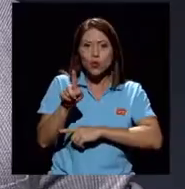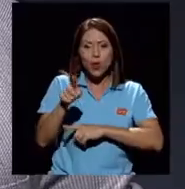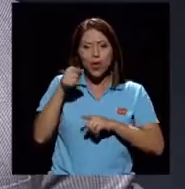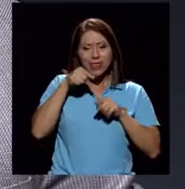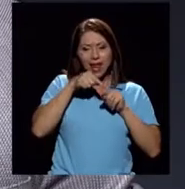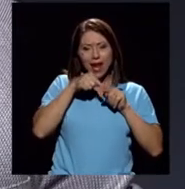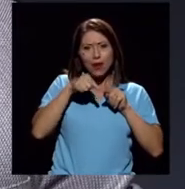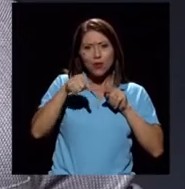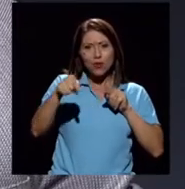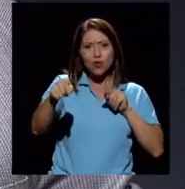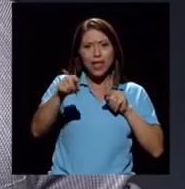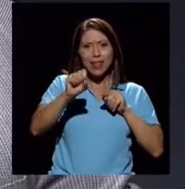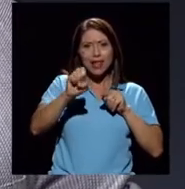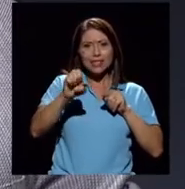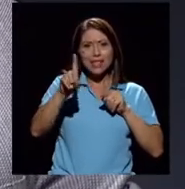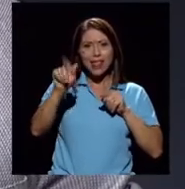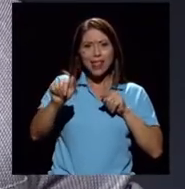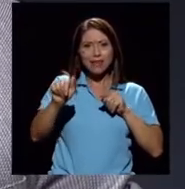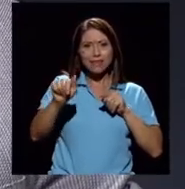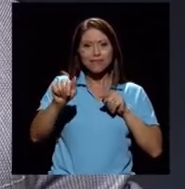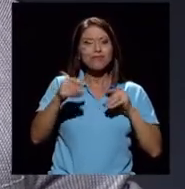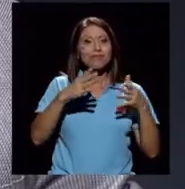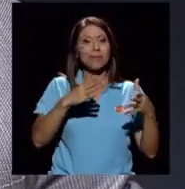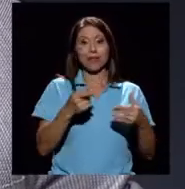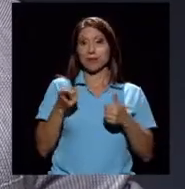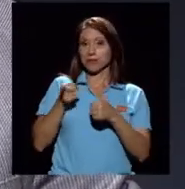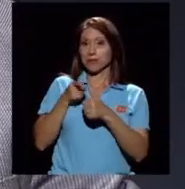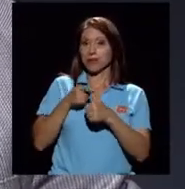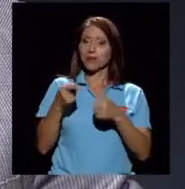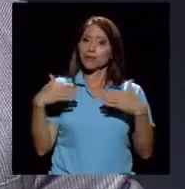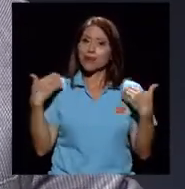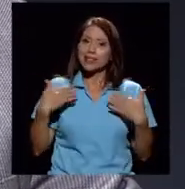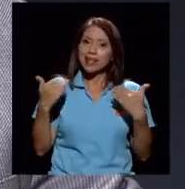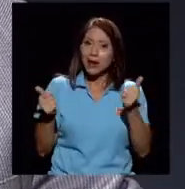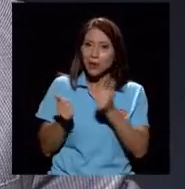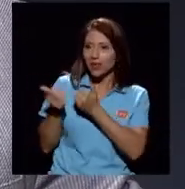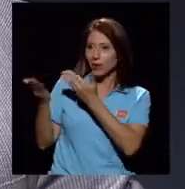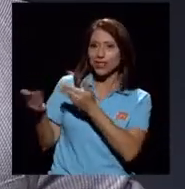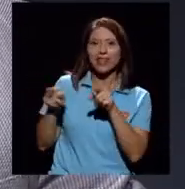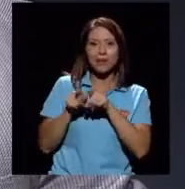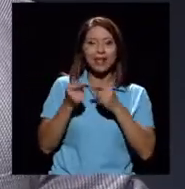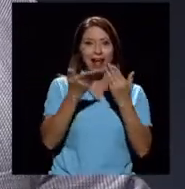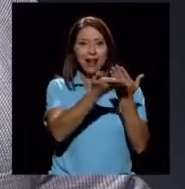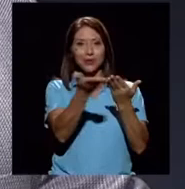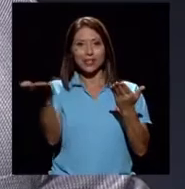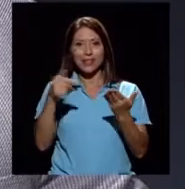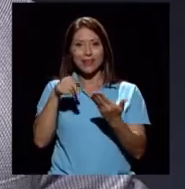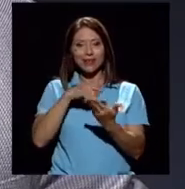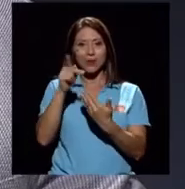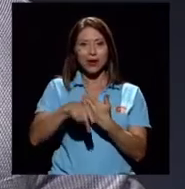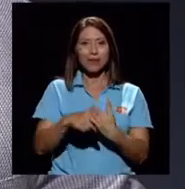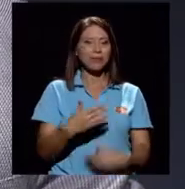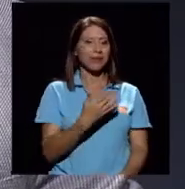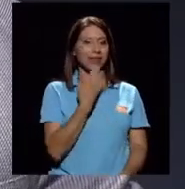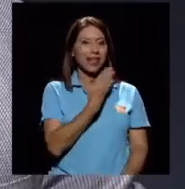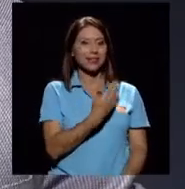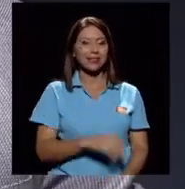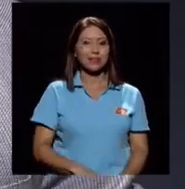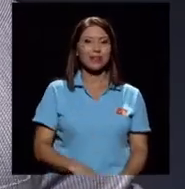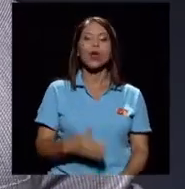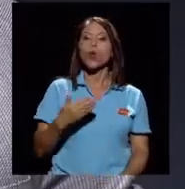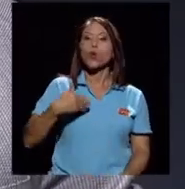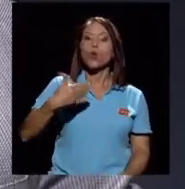bueno primero que todo vamos a ver siempre empezar el poder acompañar a usted ya los televidentes en el programa gracias cuando